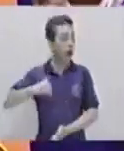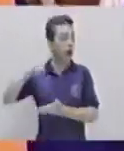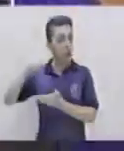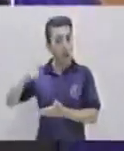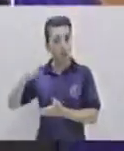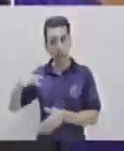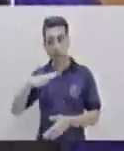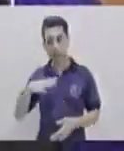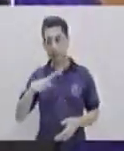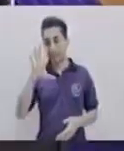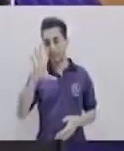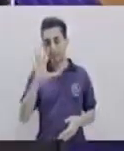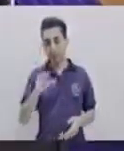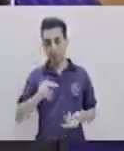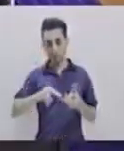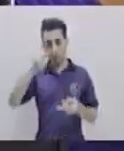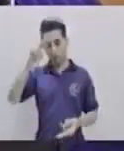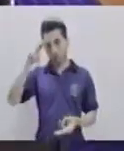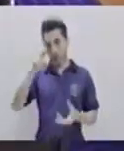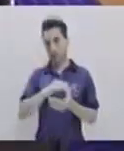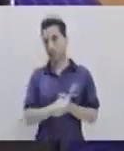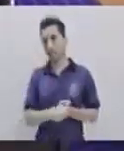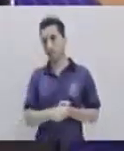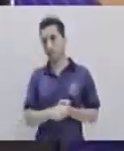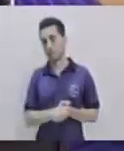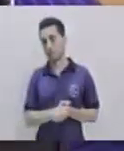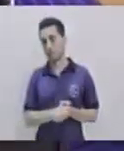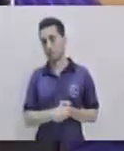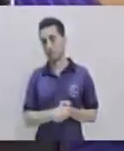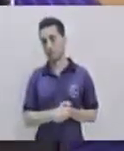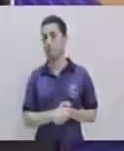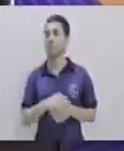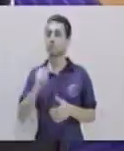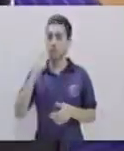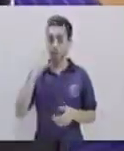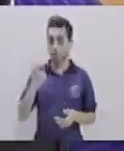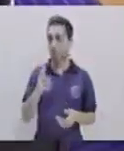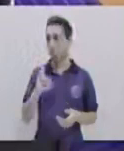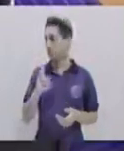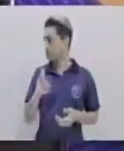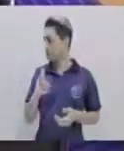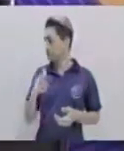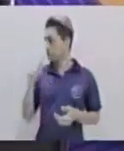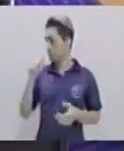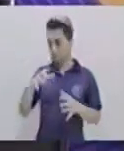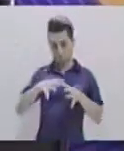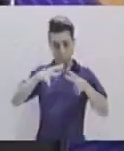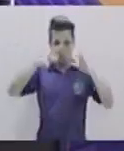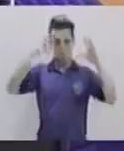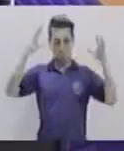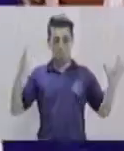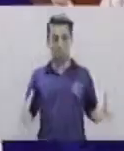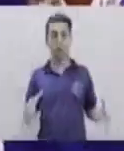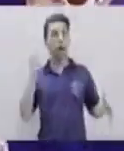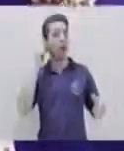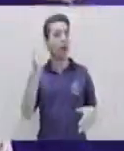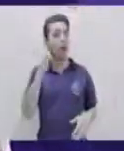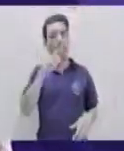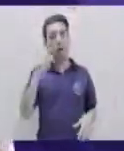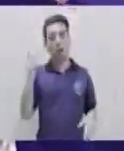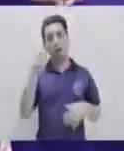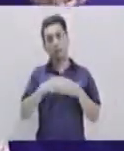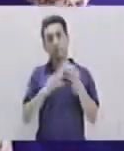1 galón, 5 botellas. Y el más grande que podemos repasar en este momento, 1 garrafón,